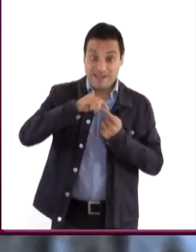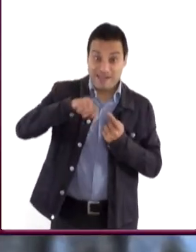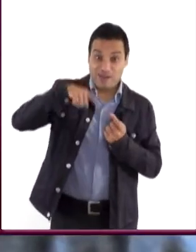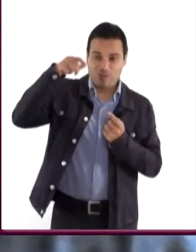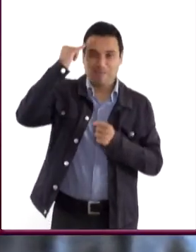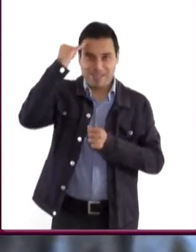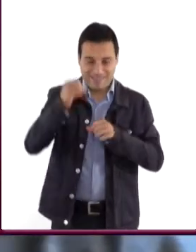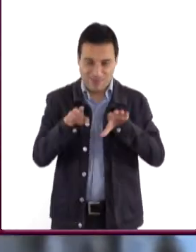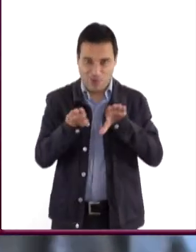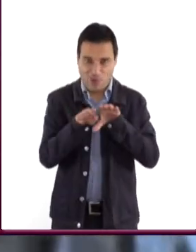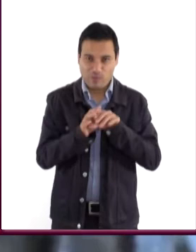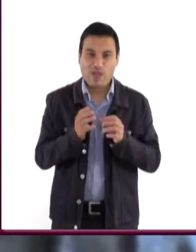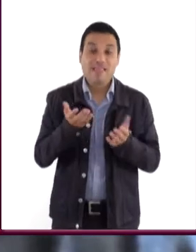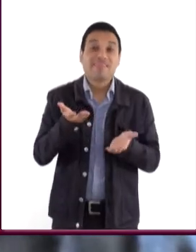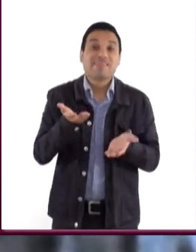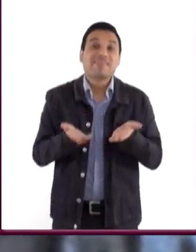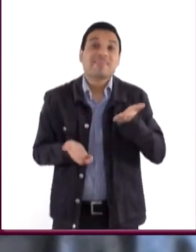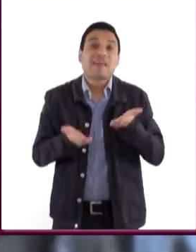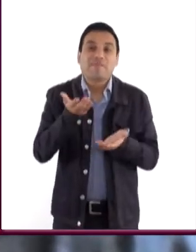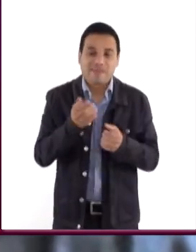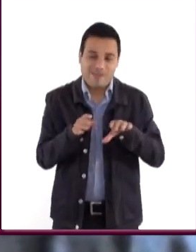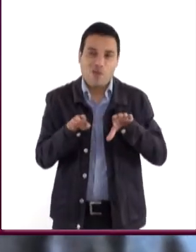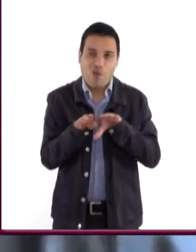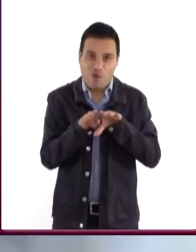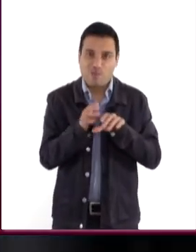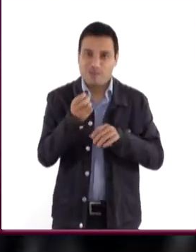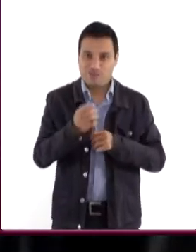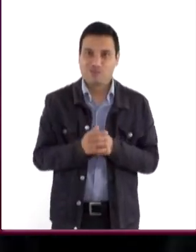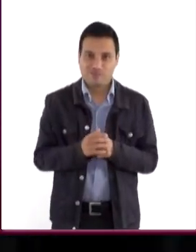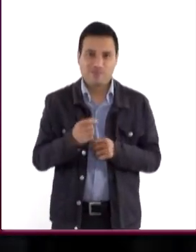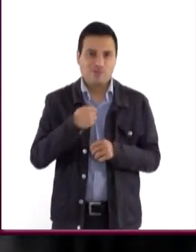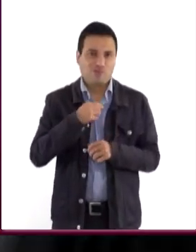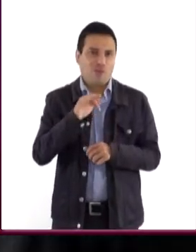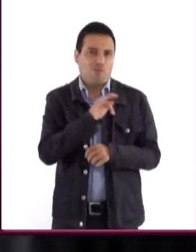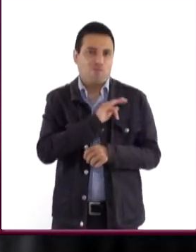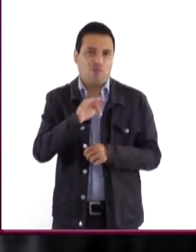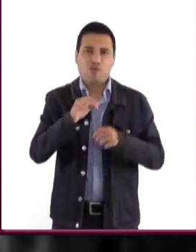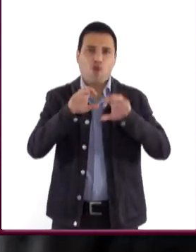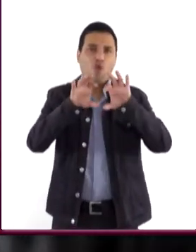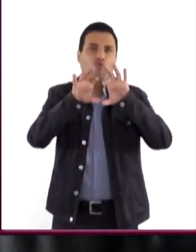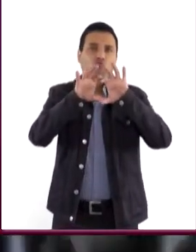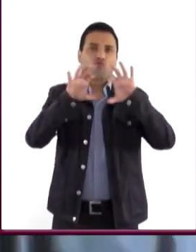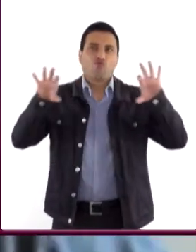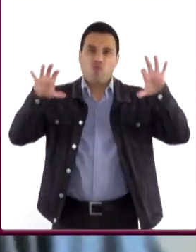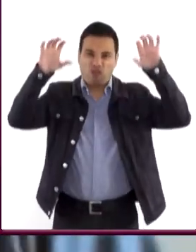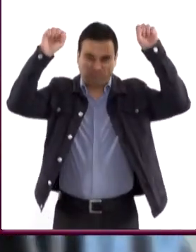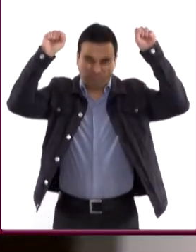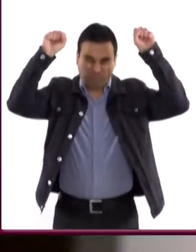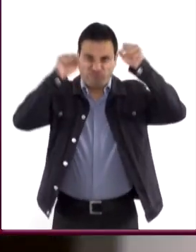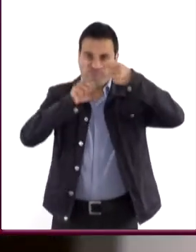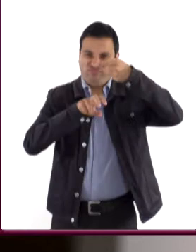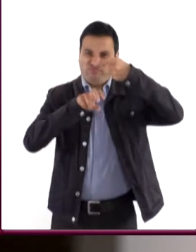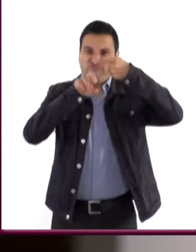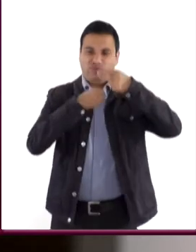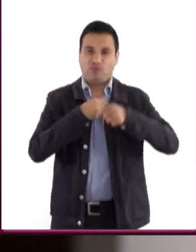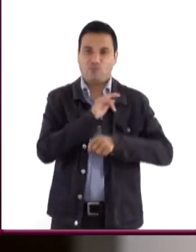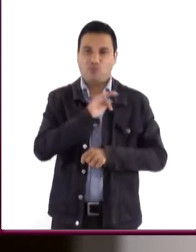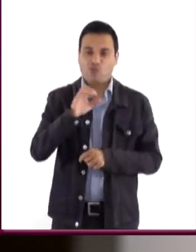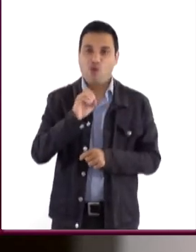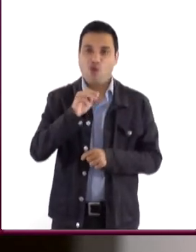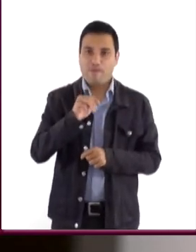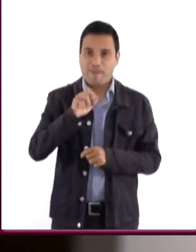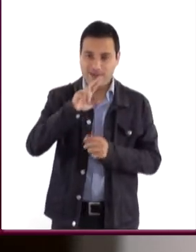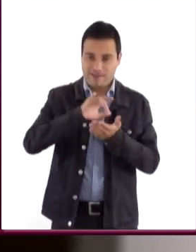Sí, pero también depende de cómo sea cargar. Digo, me puedo colgar de un tubo y aguanto mi peso unos segundos, ¿no? Omar,